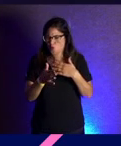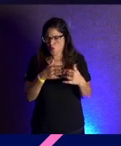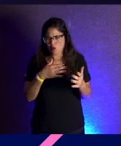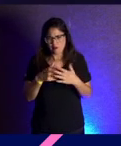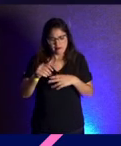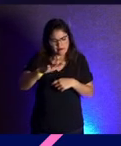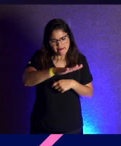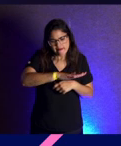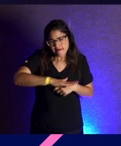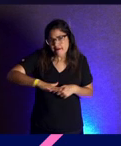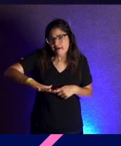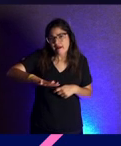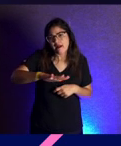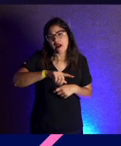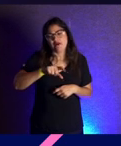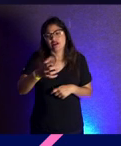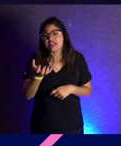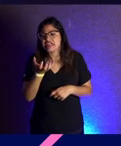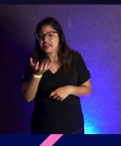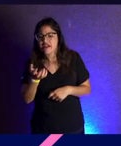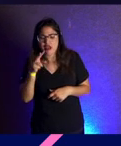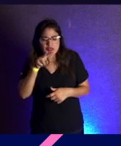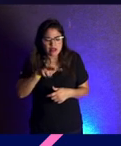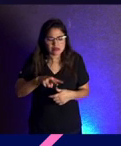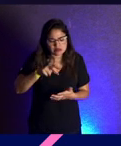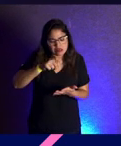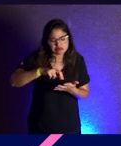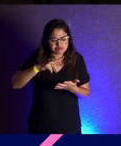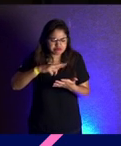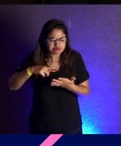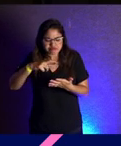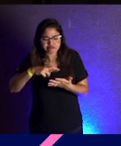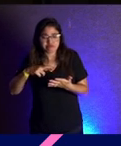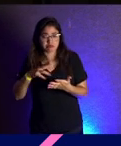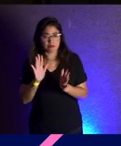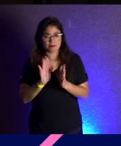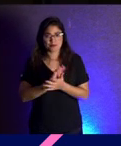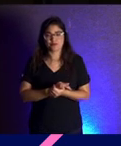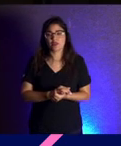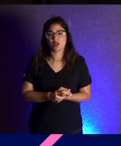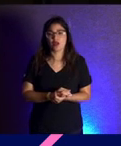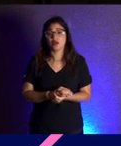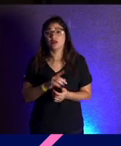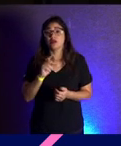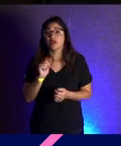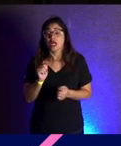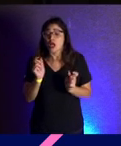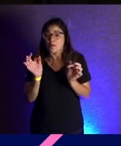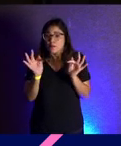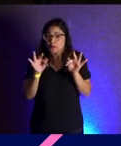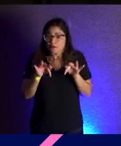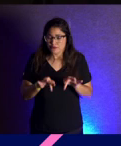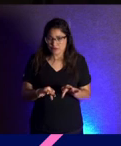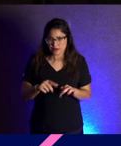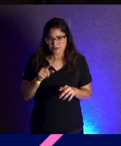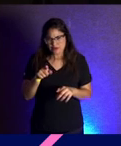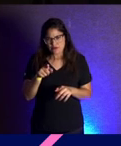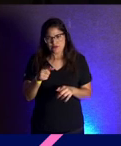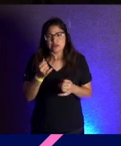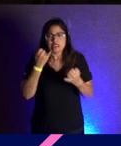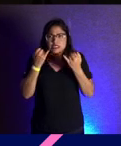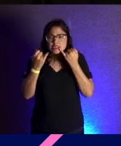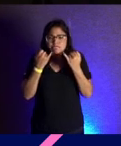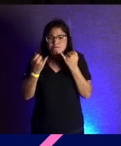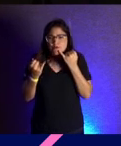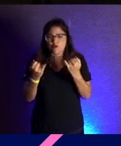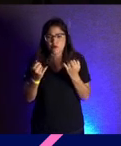Bien. Los dos puntos para concluir. Uno, si quieres tener datos, si quieres tener un